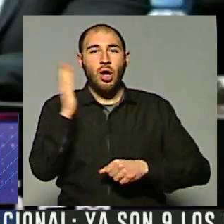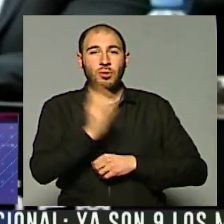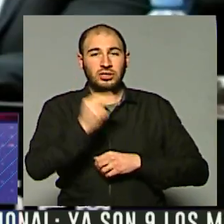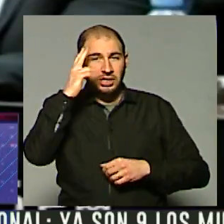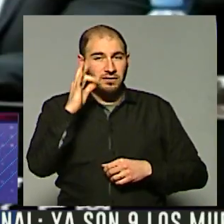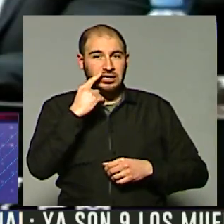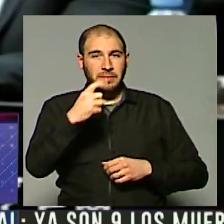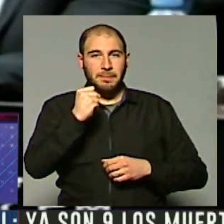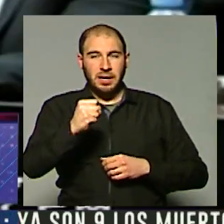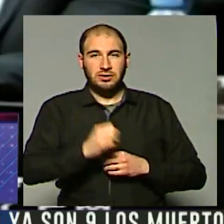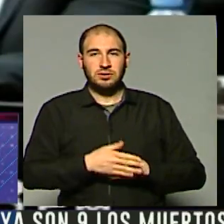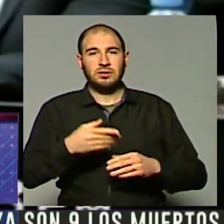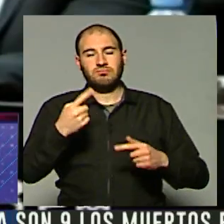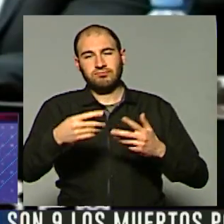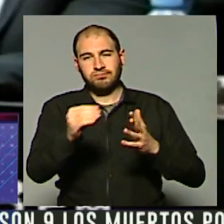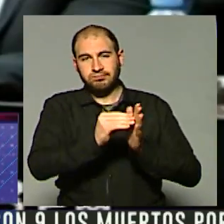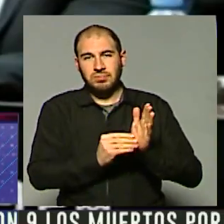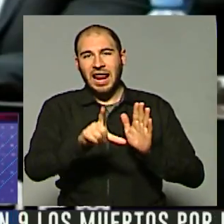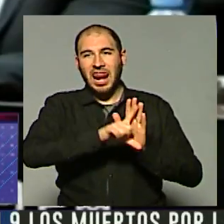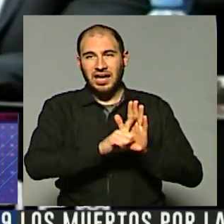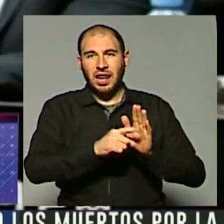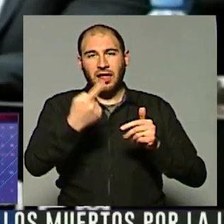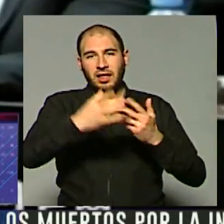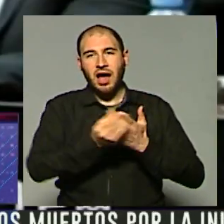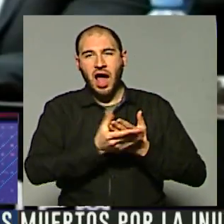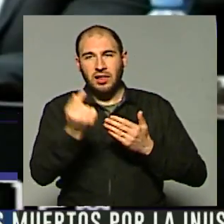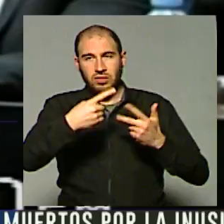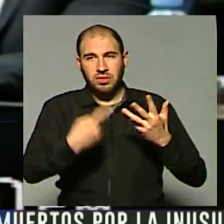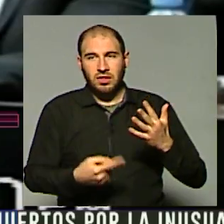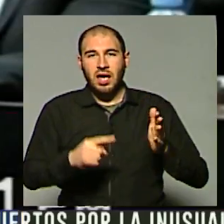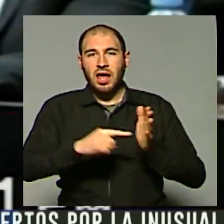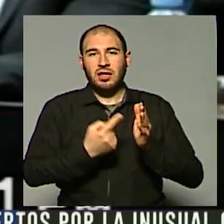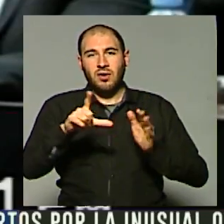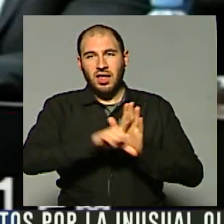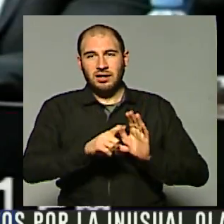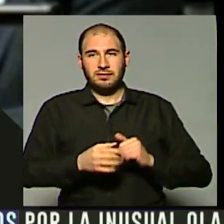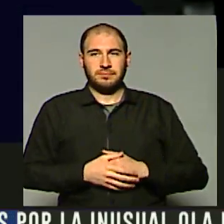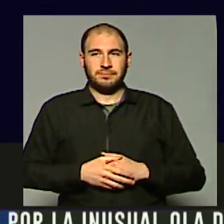de 90.000 pesos, accesorias legales y costas, artículos de ley.